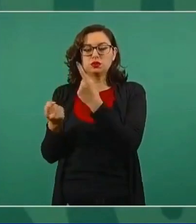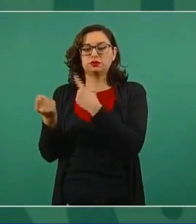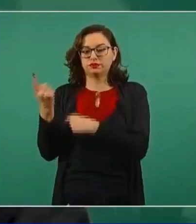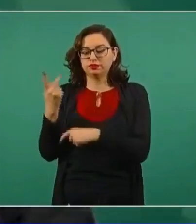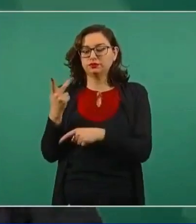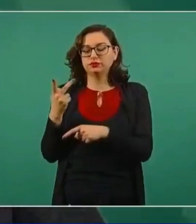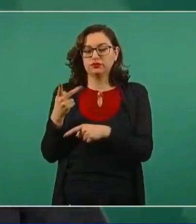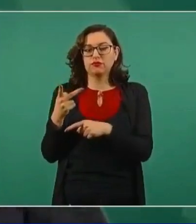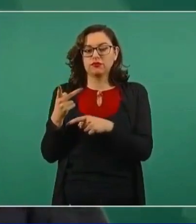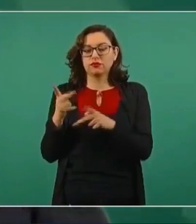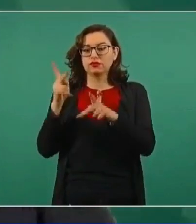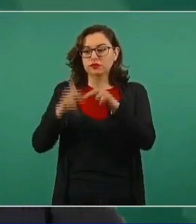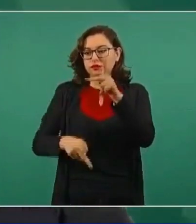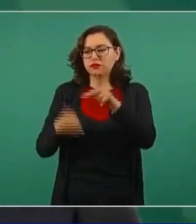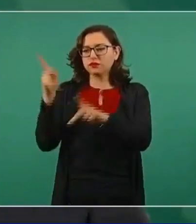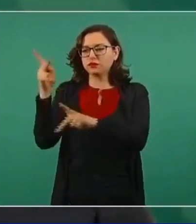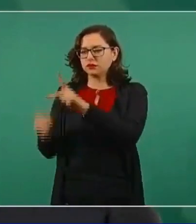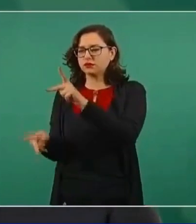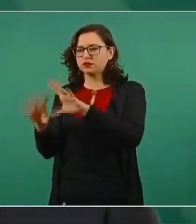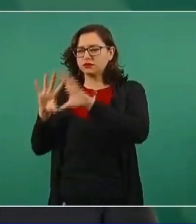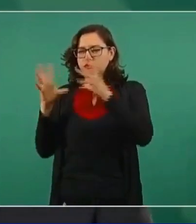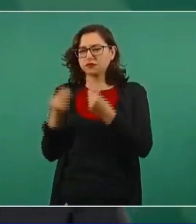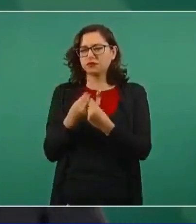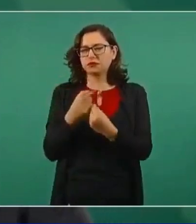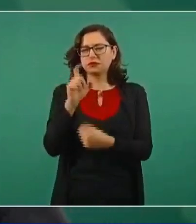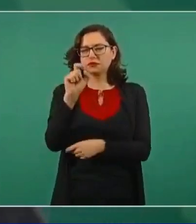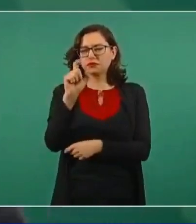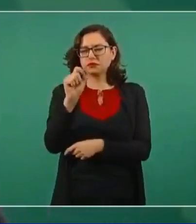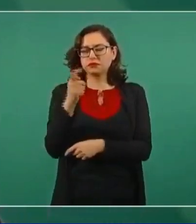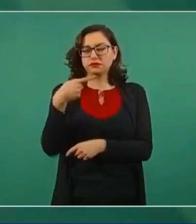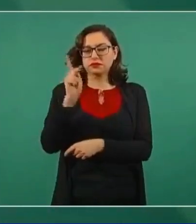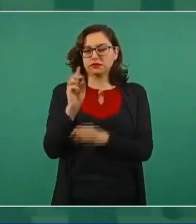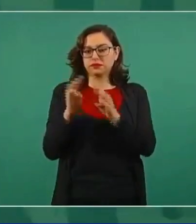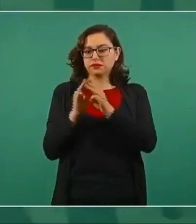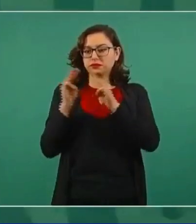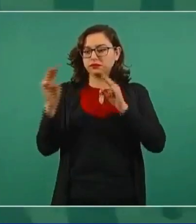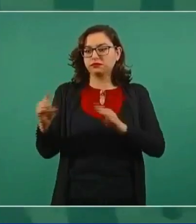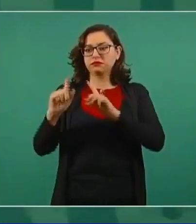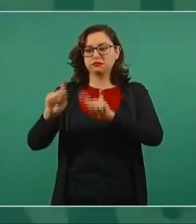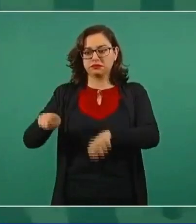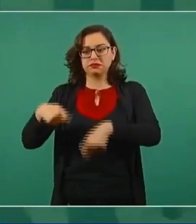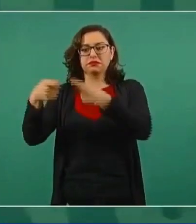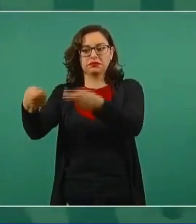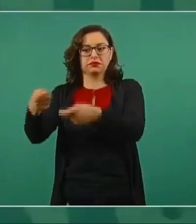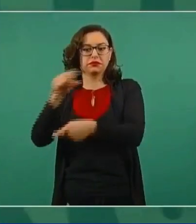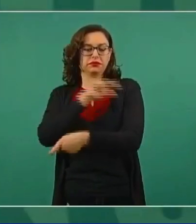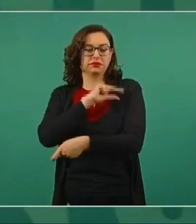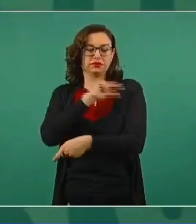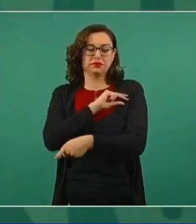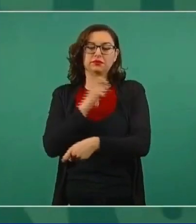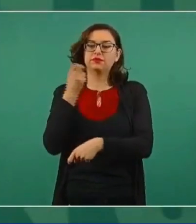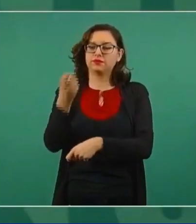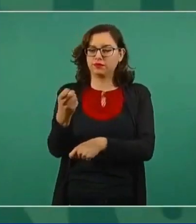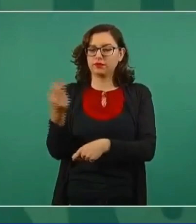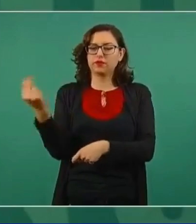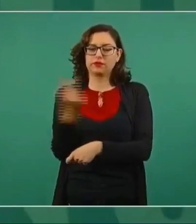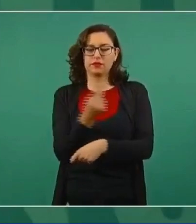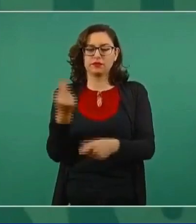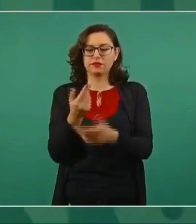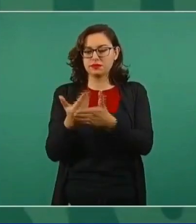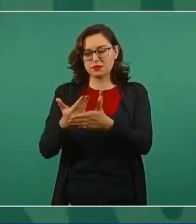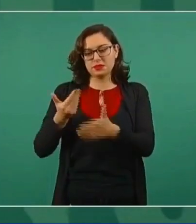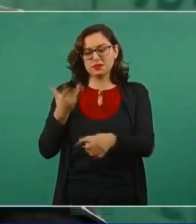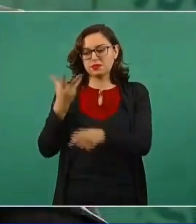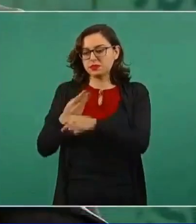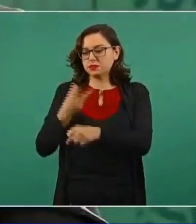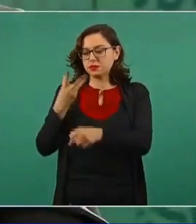pocos, como 20 kilómetros, pero queremos resolverlo para que todo sea